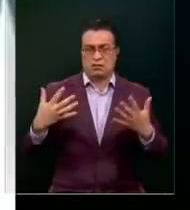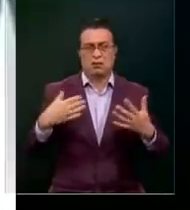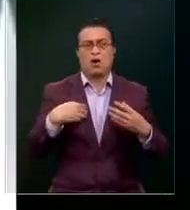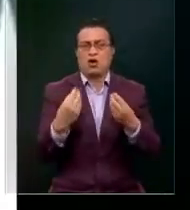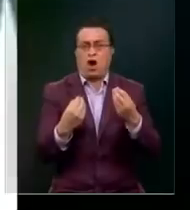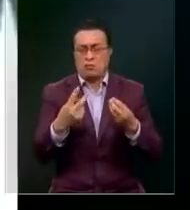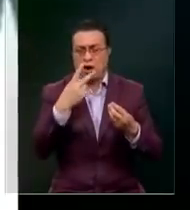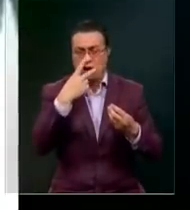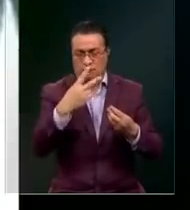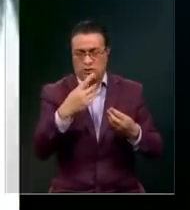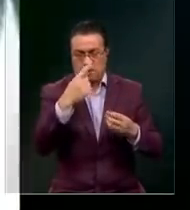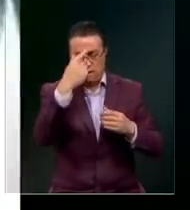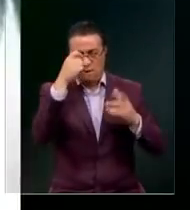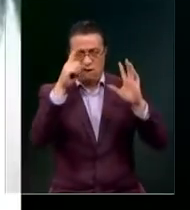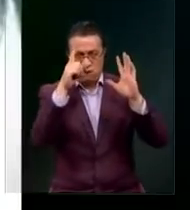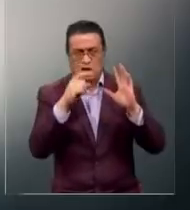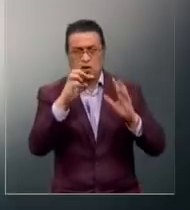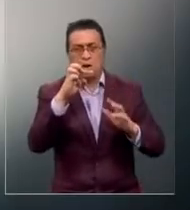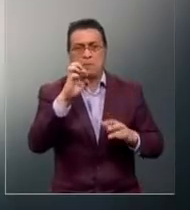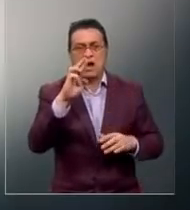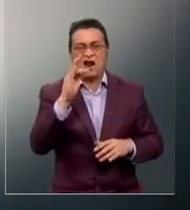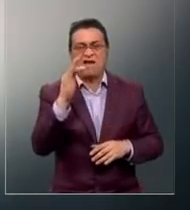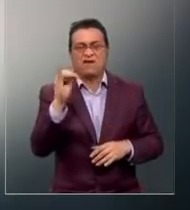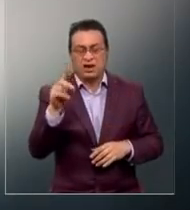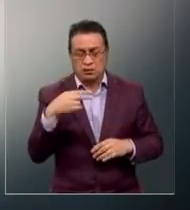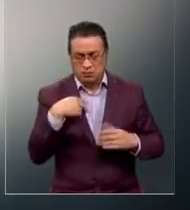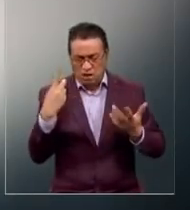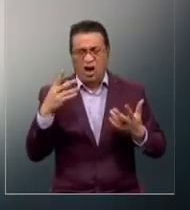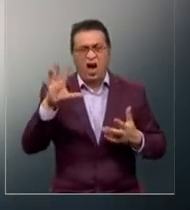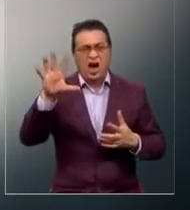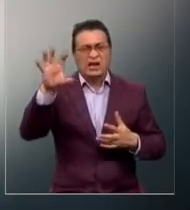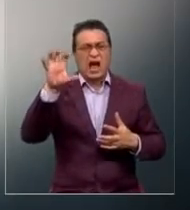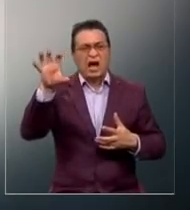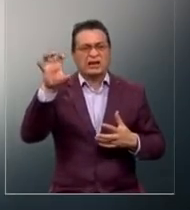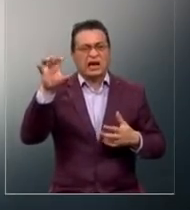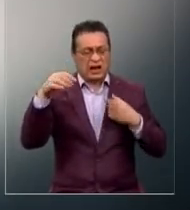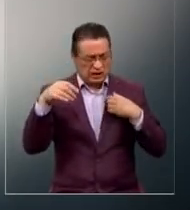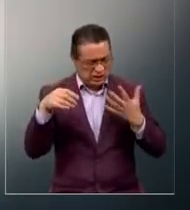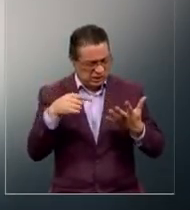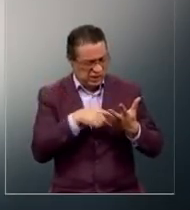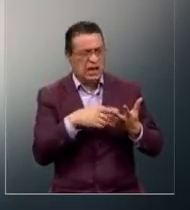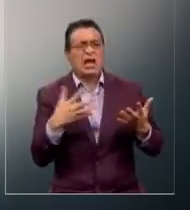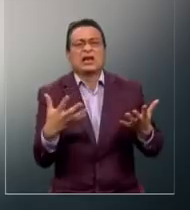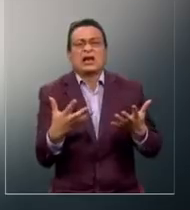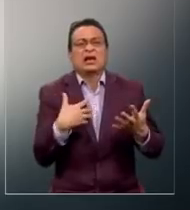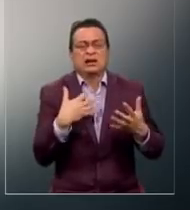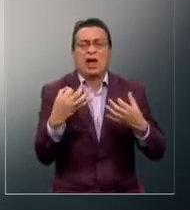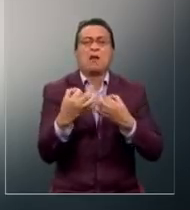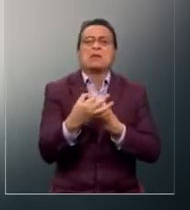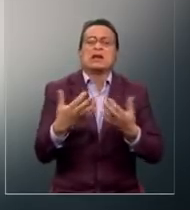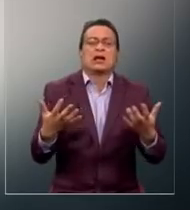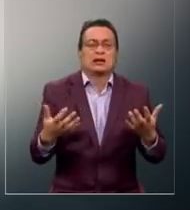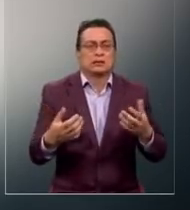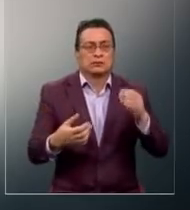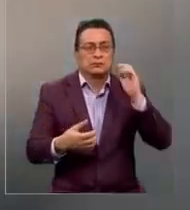ver tu foto de perfil y acabo de cachar, ¿qué onda? ¿Qué pasó? Explícame.